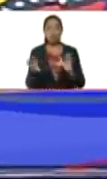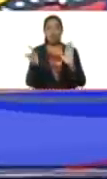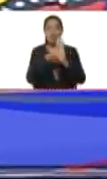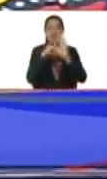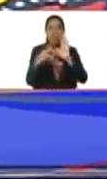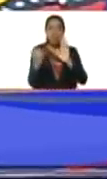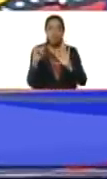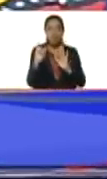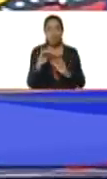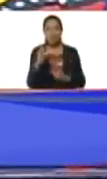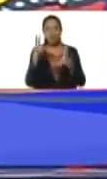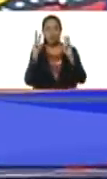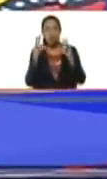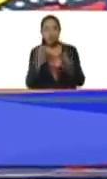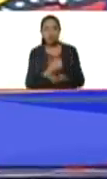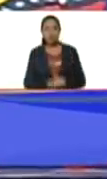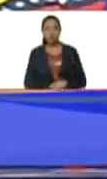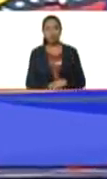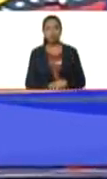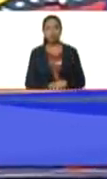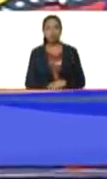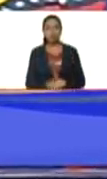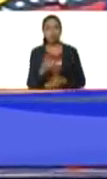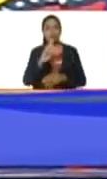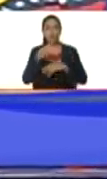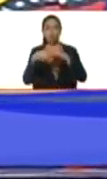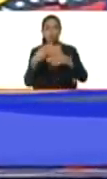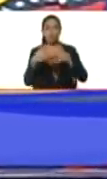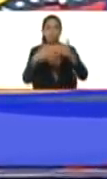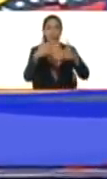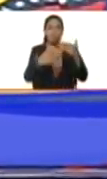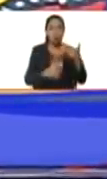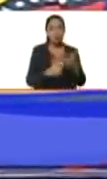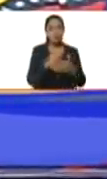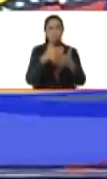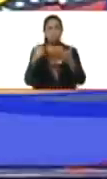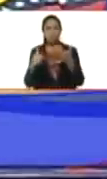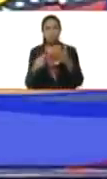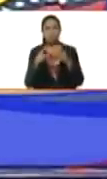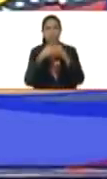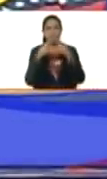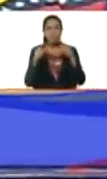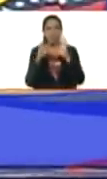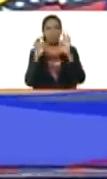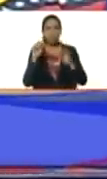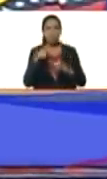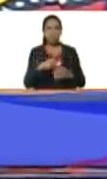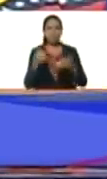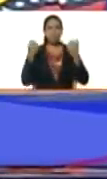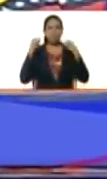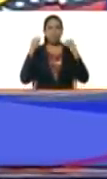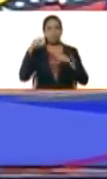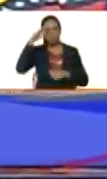constitucional, están estrenando. Pronto vienen nuevos ejercicios militares,